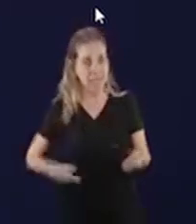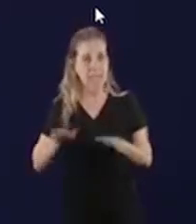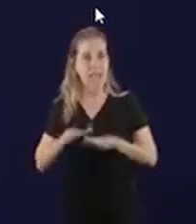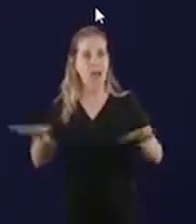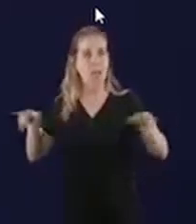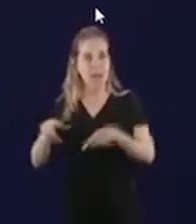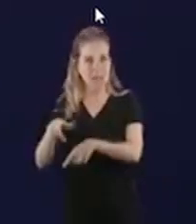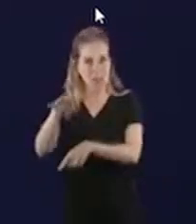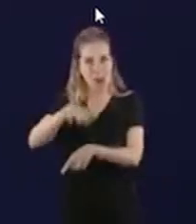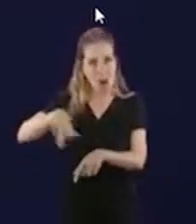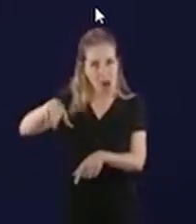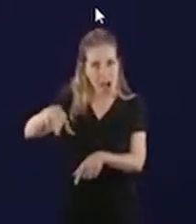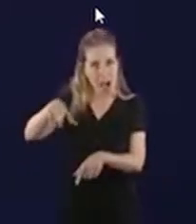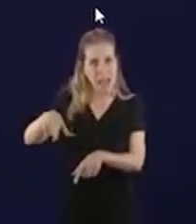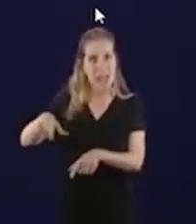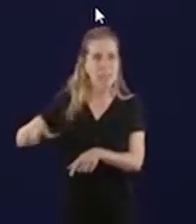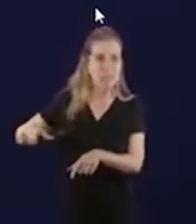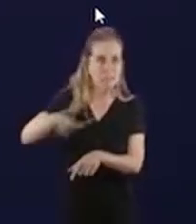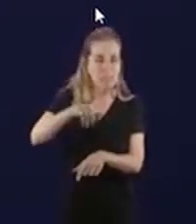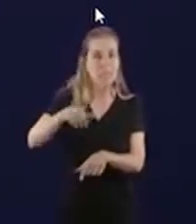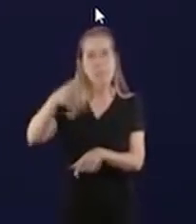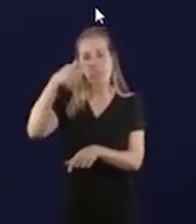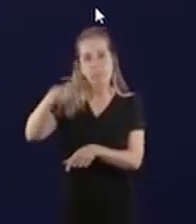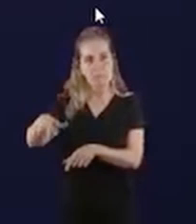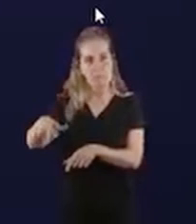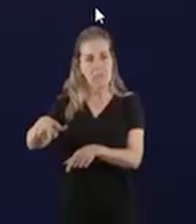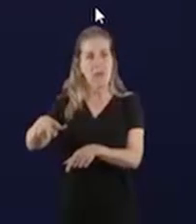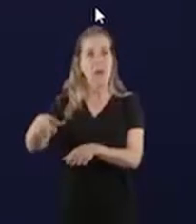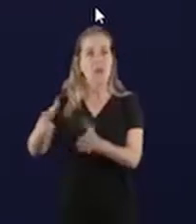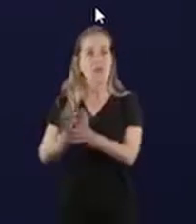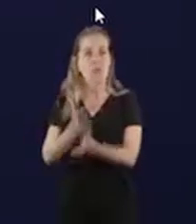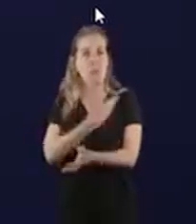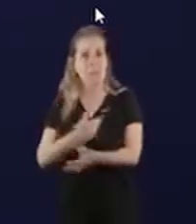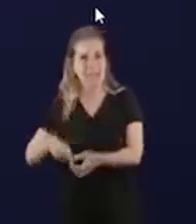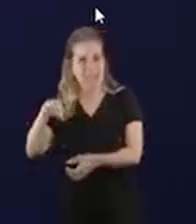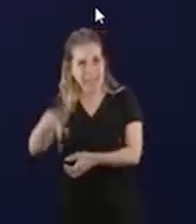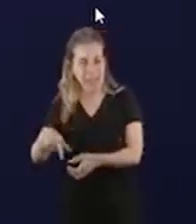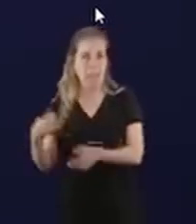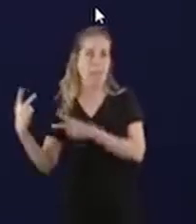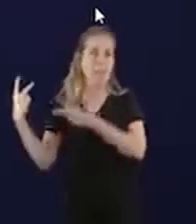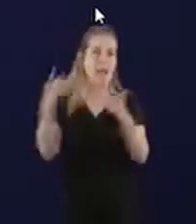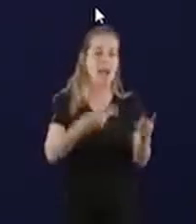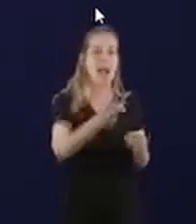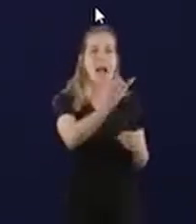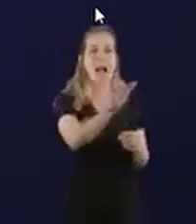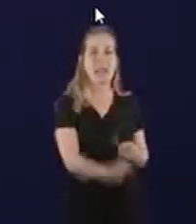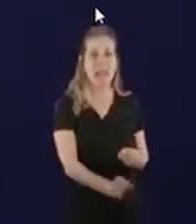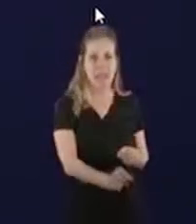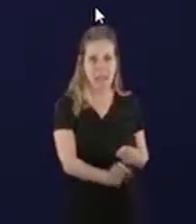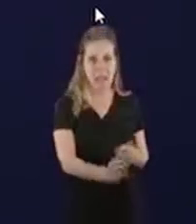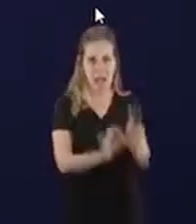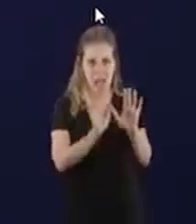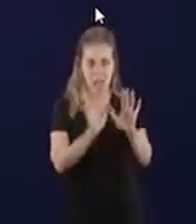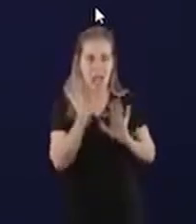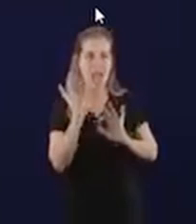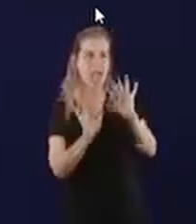de rí gallegos piloto civil Norberto Fernández partirá hacia la antártida los detalles por supuesto de